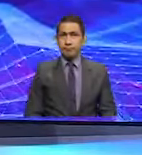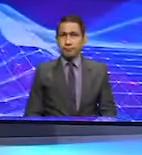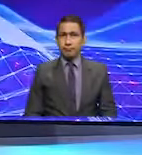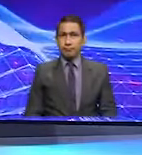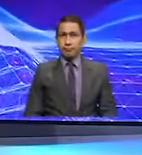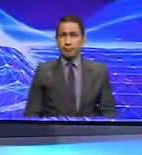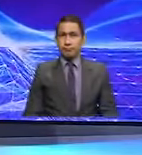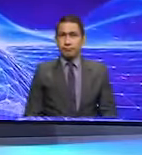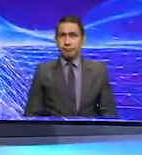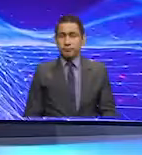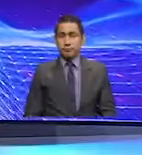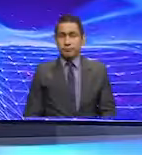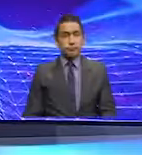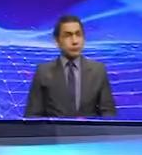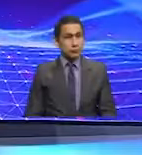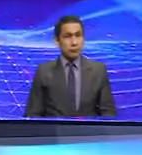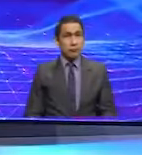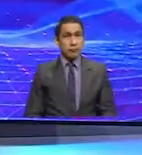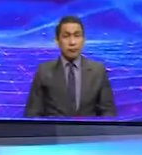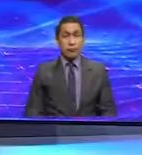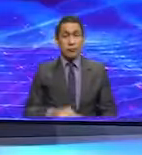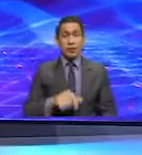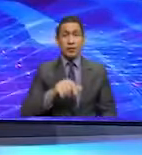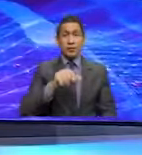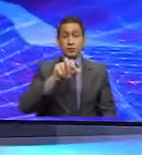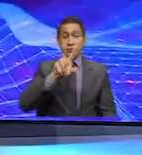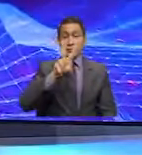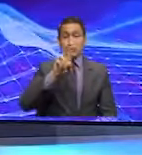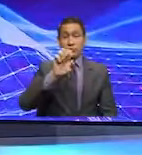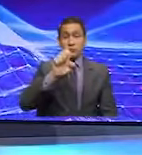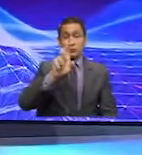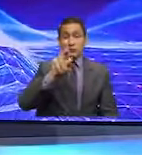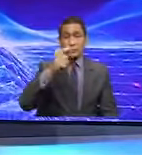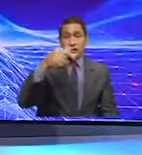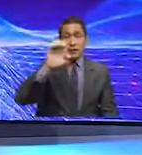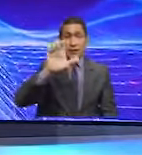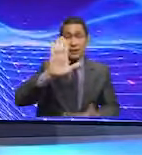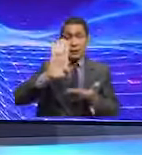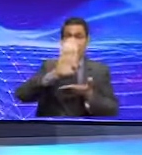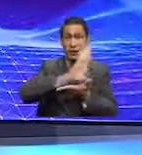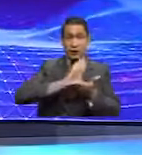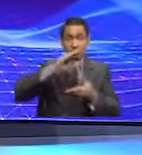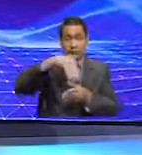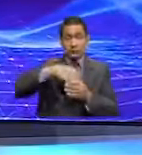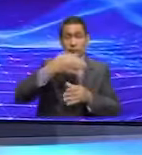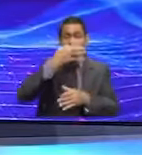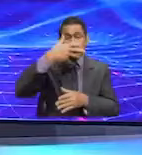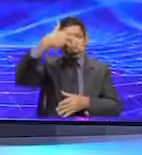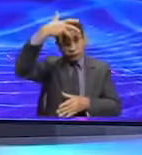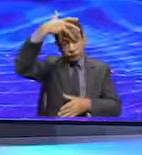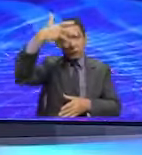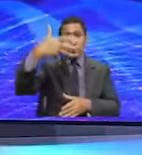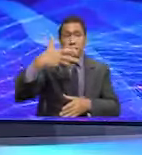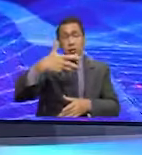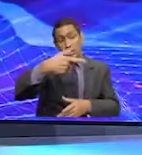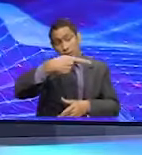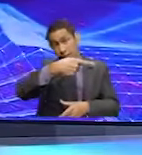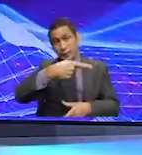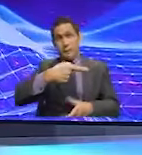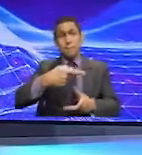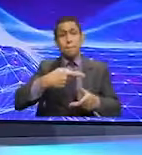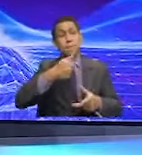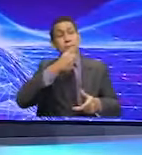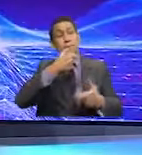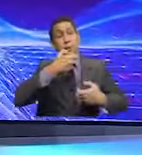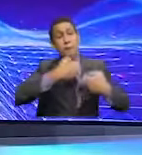Los residentes de la cooperativa El Vergel en Santo Domingo perdieron sus pertenencias por el desbordamiento del río. Hacen un llamado a